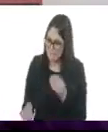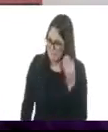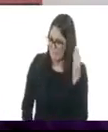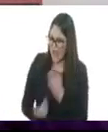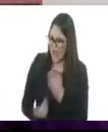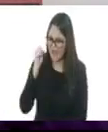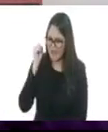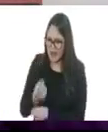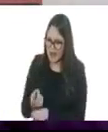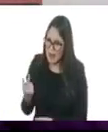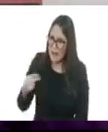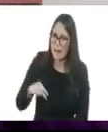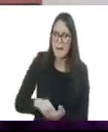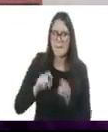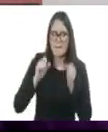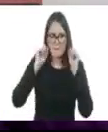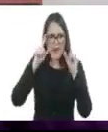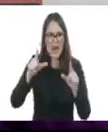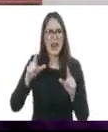películas, que se enamoran,